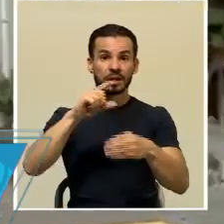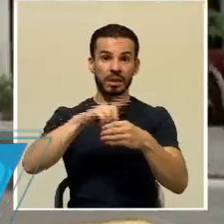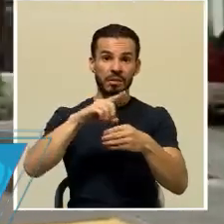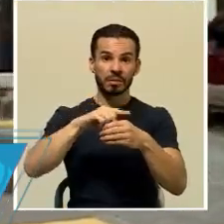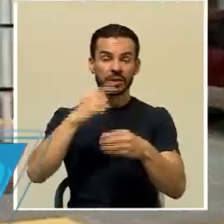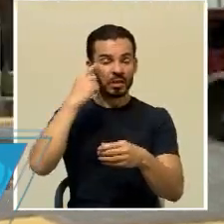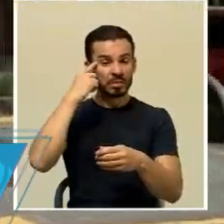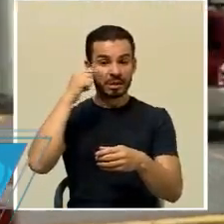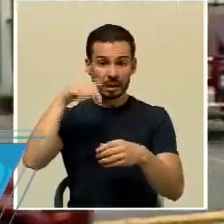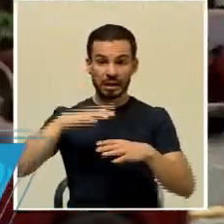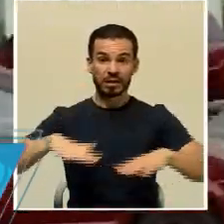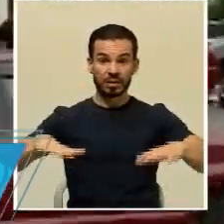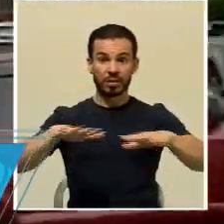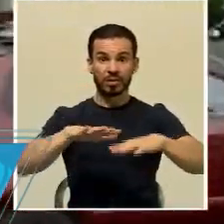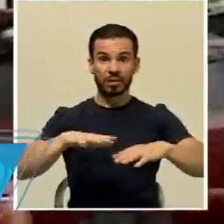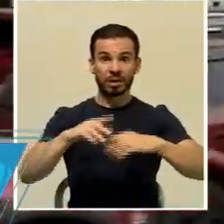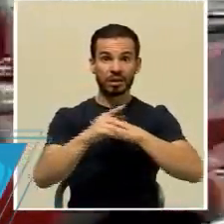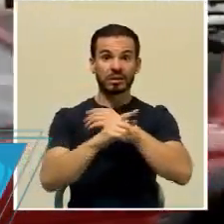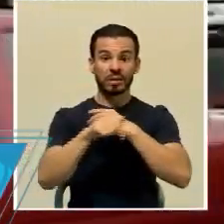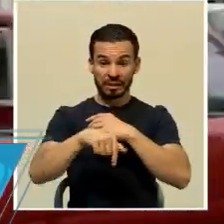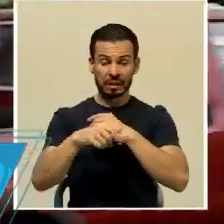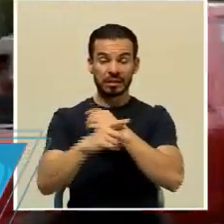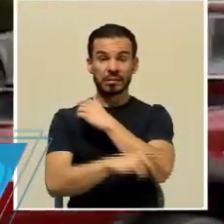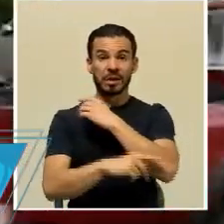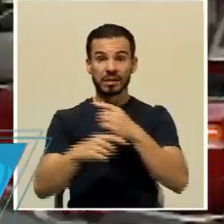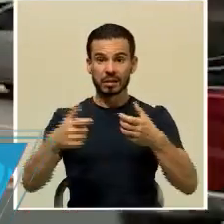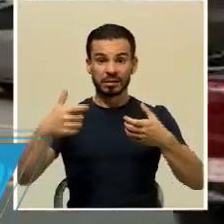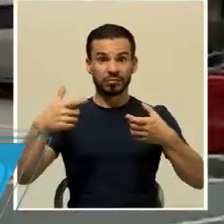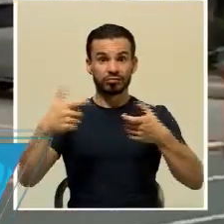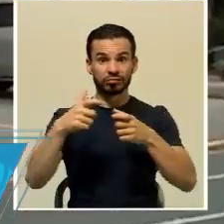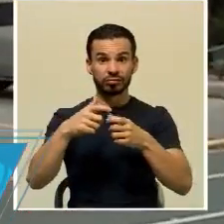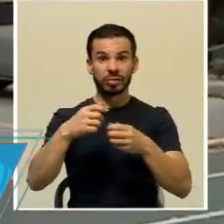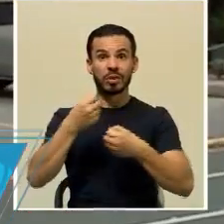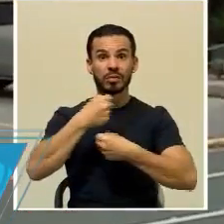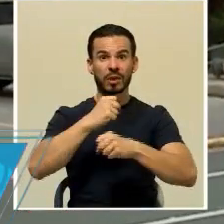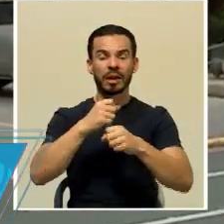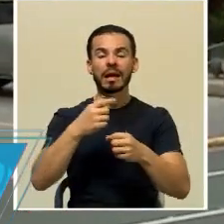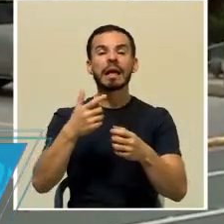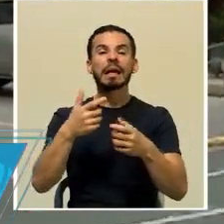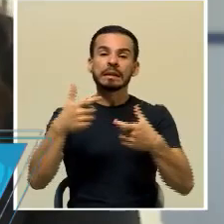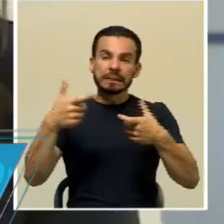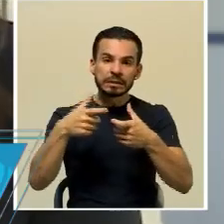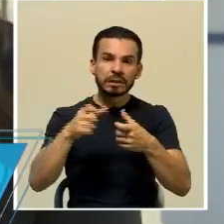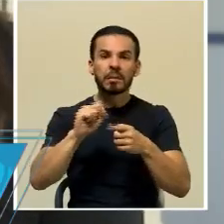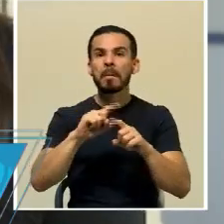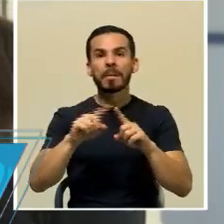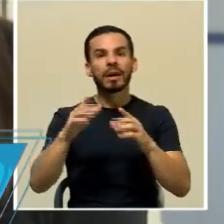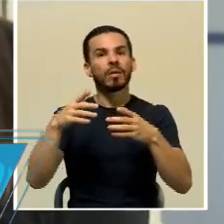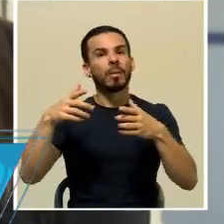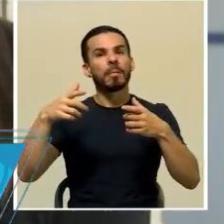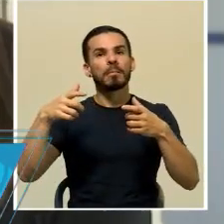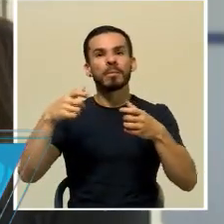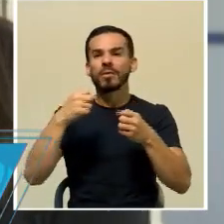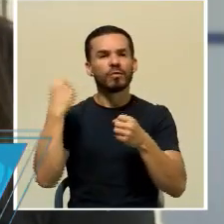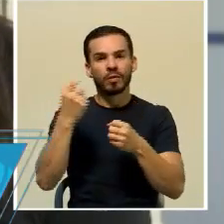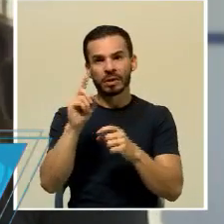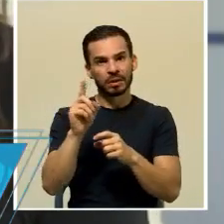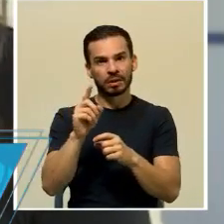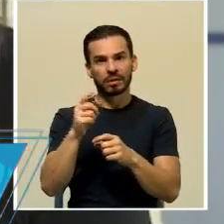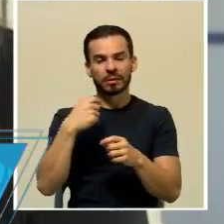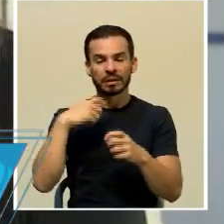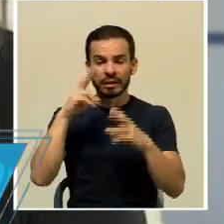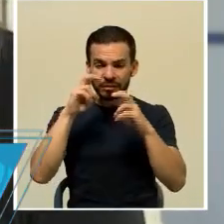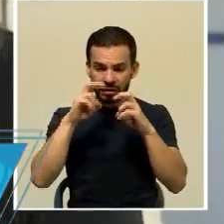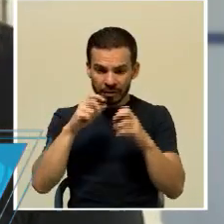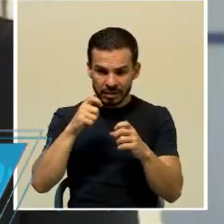consideran que en el contexto económico del país, este recorte a los municipios debe hacerse, pero en menor cantidad. Revisando el presupuesto con